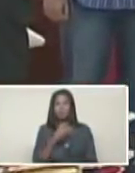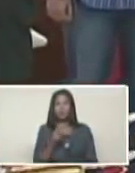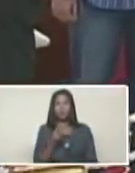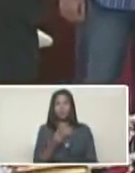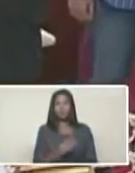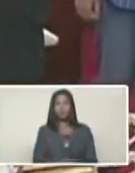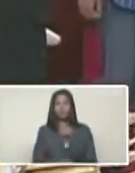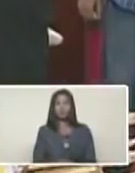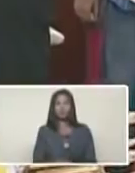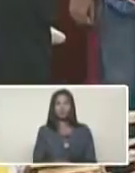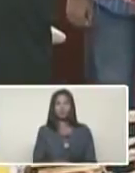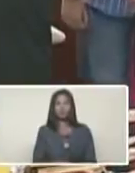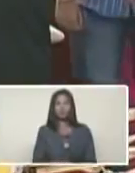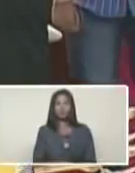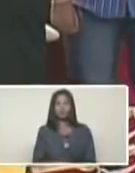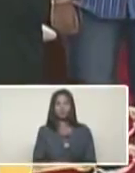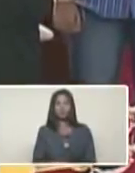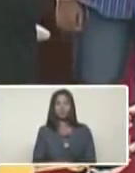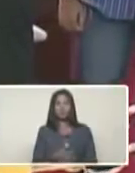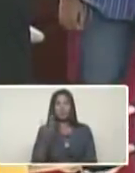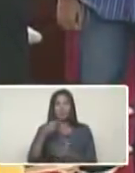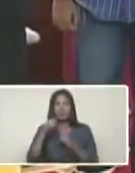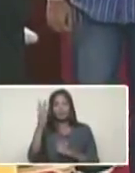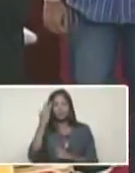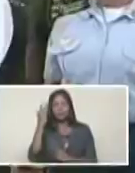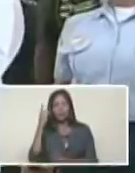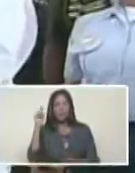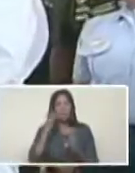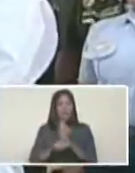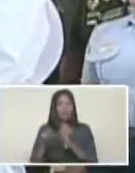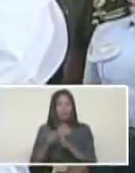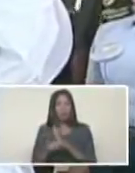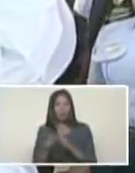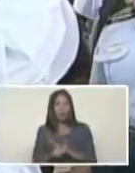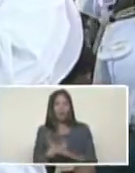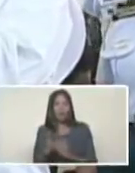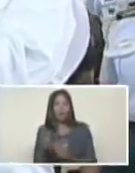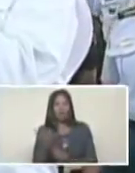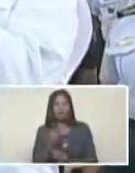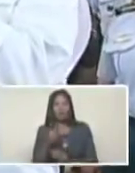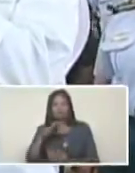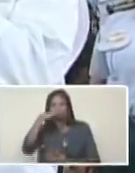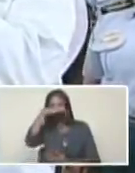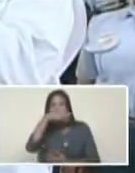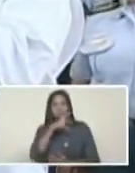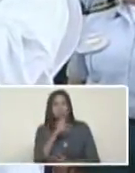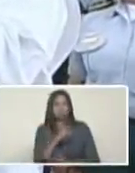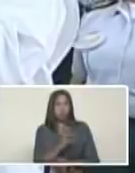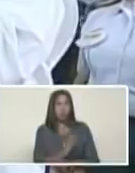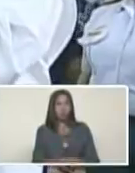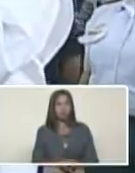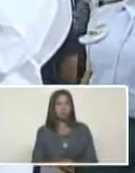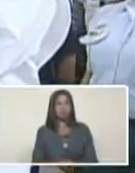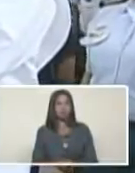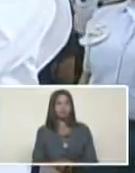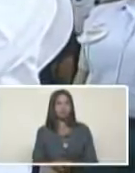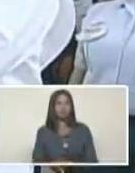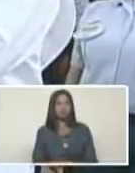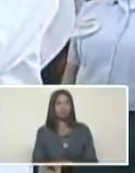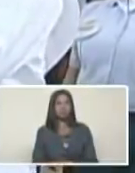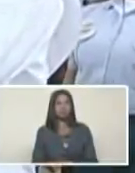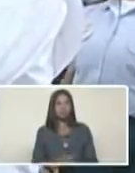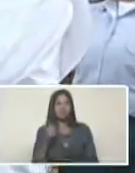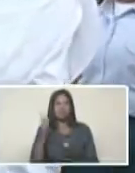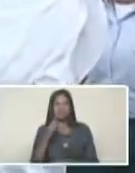debe saber que el bloqueo criminal, obsesivo, perverso, que llega a todos